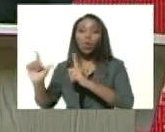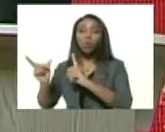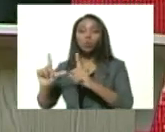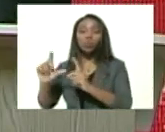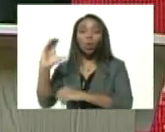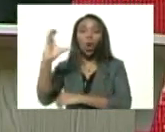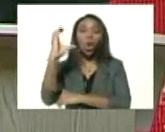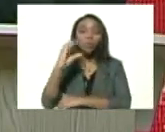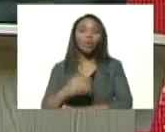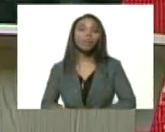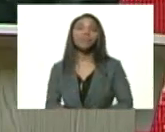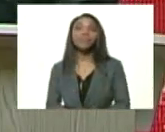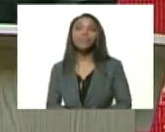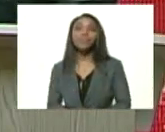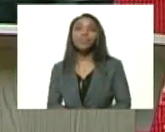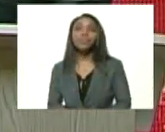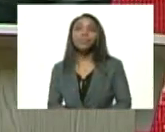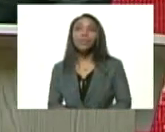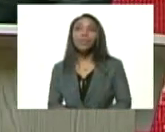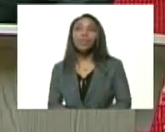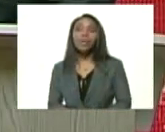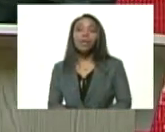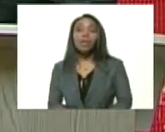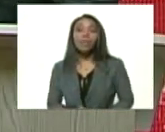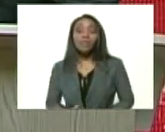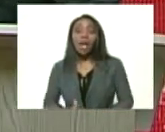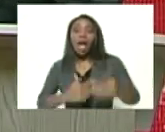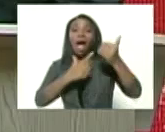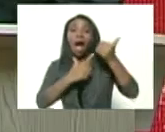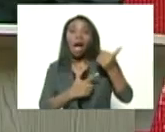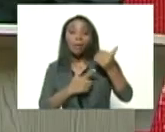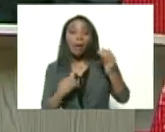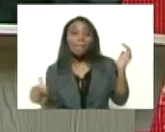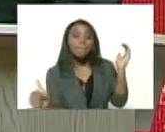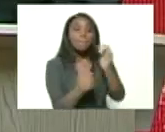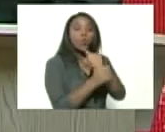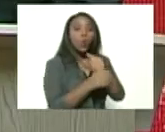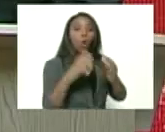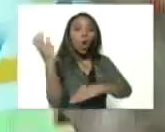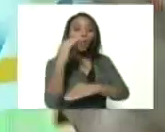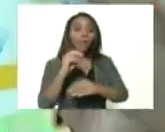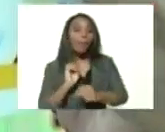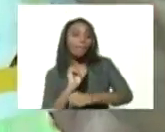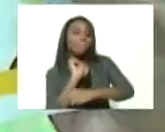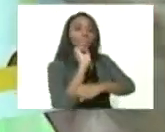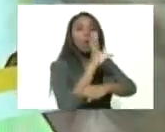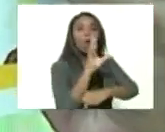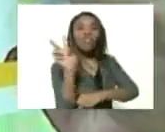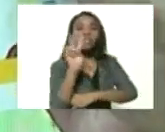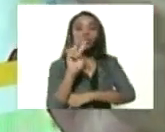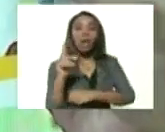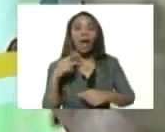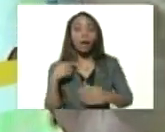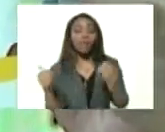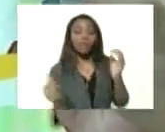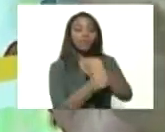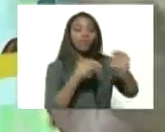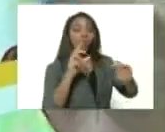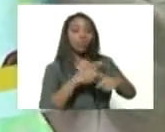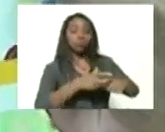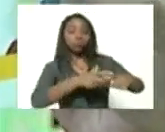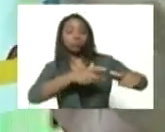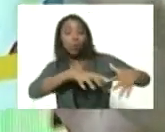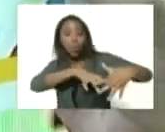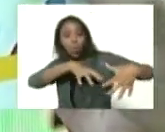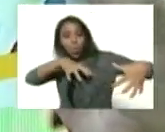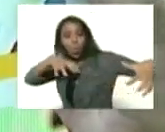noticia. Armas incautadas en Colombia iban a Venezuela. Incautan enorme arsenal de